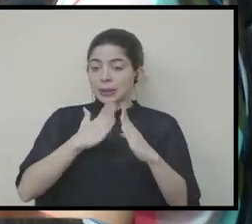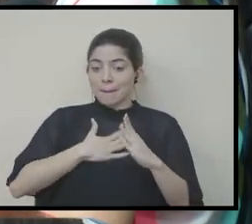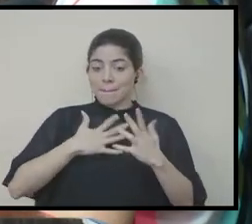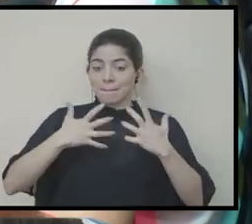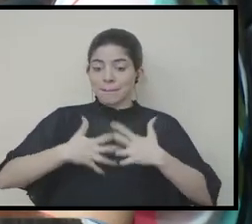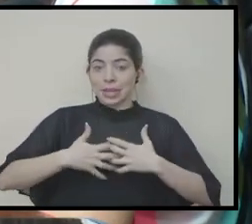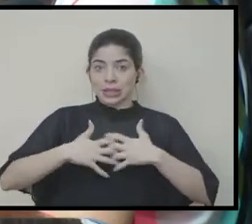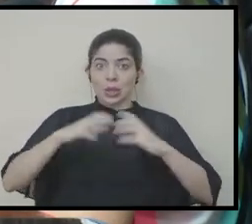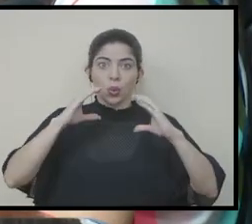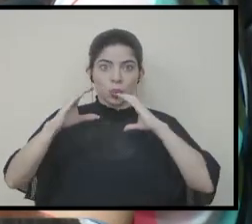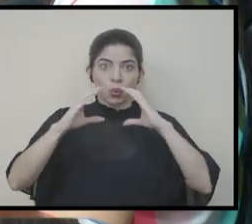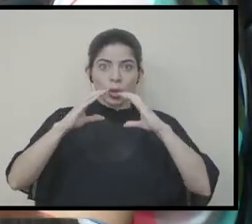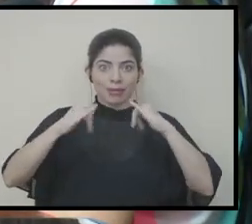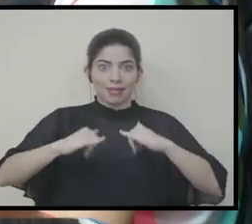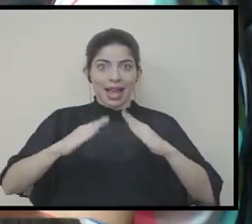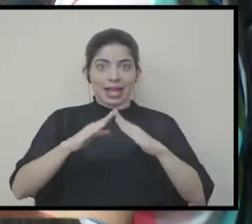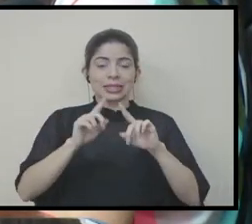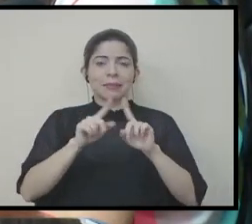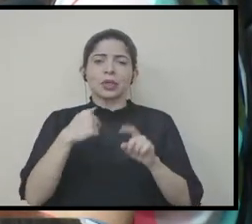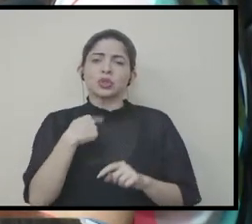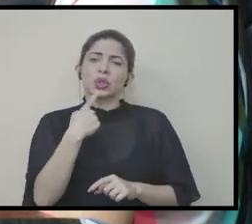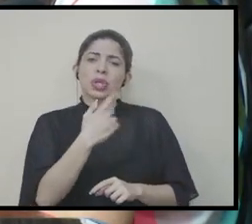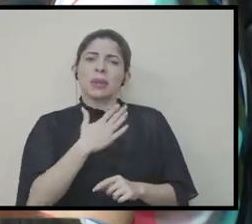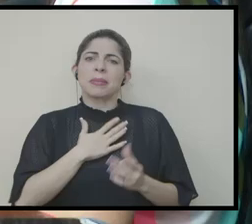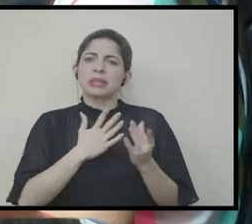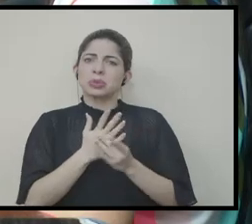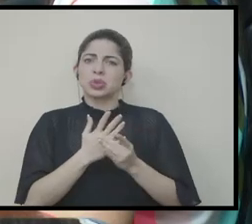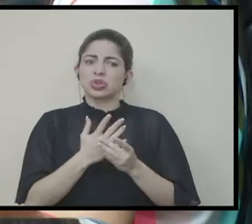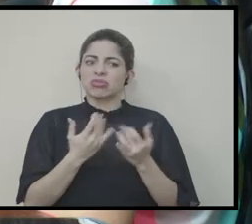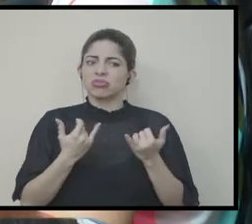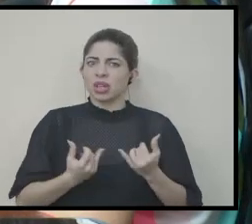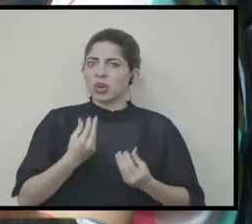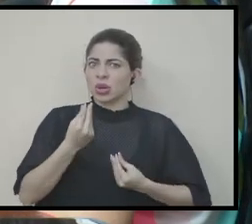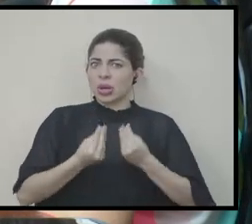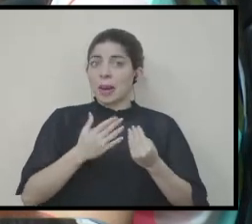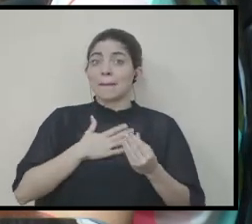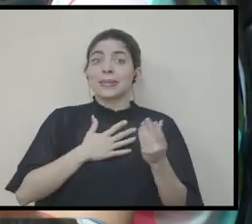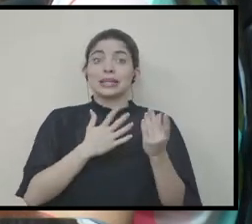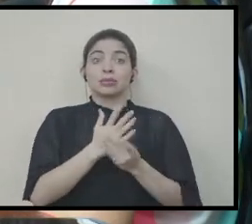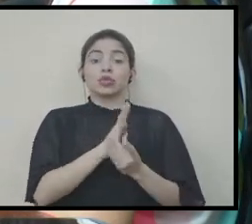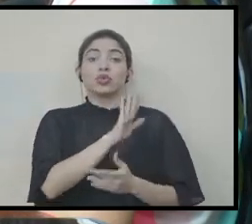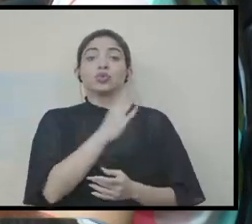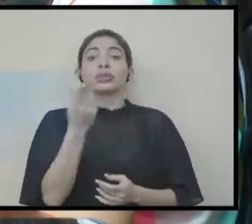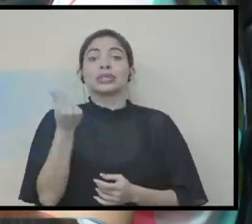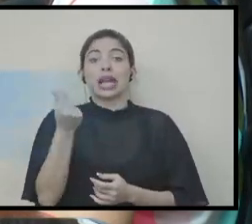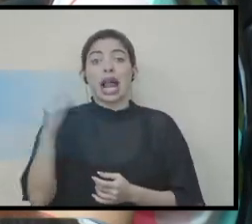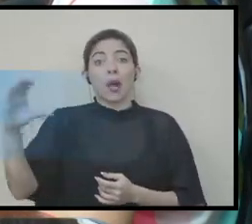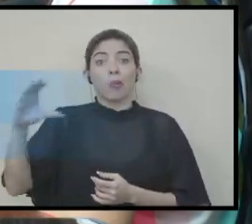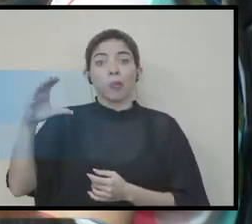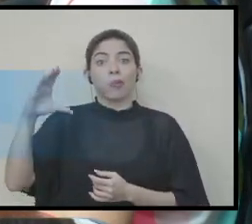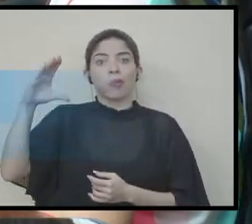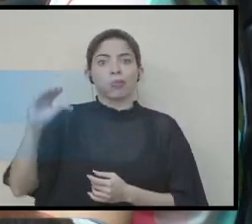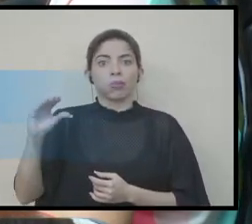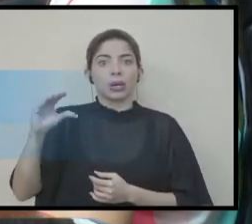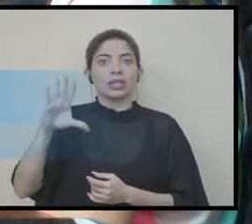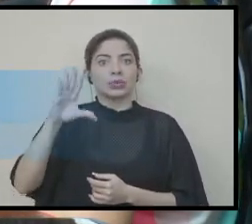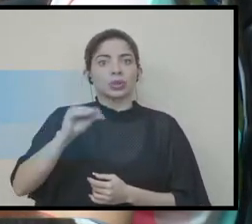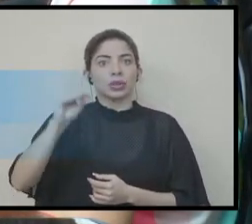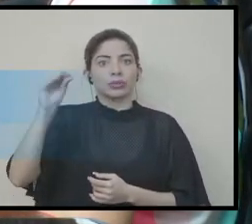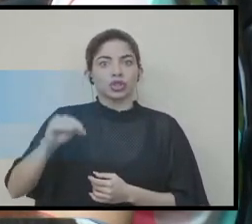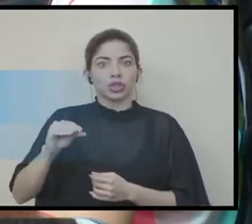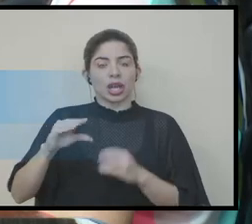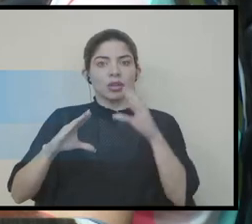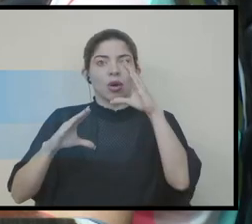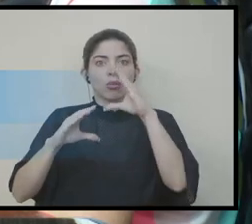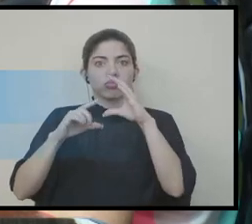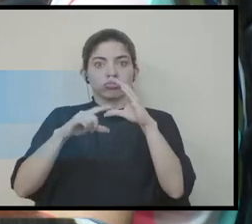de comunicación, pero yo le decía a mi esposo, ¿qué hacemos? Mi esposo le hicieron una reducción del 50% en su trabajo, y bueno,